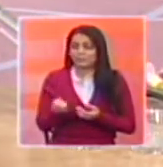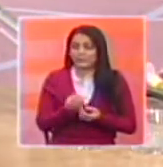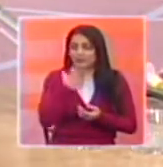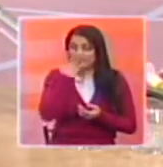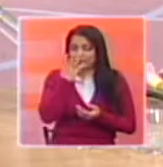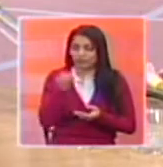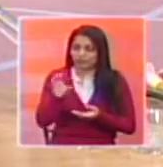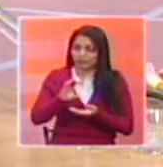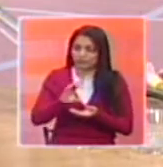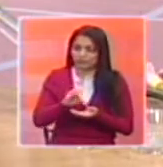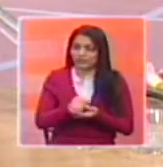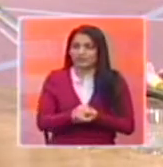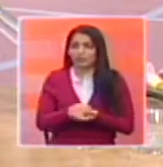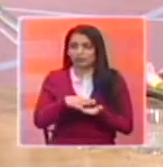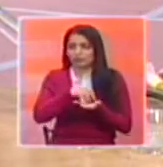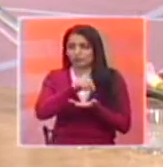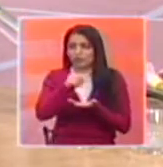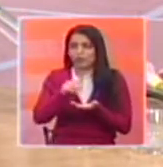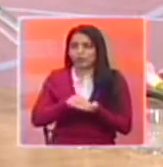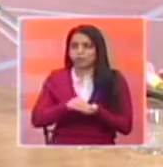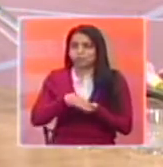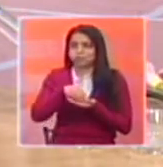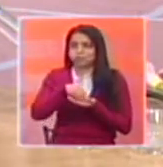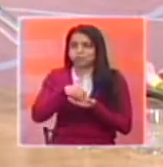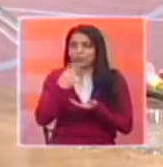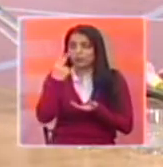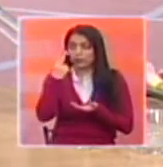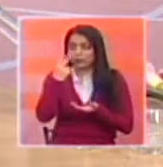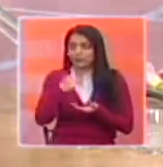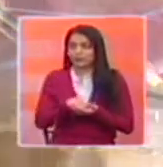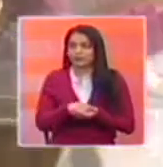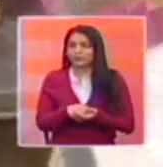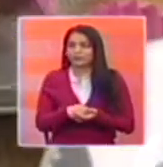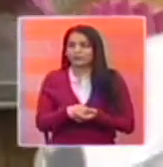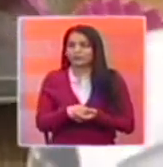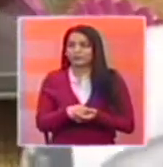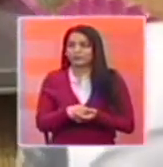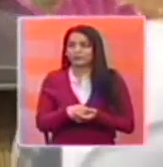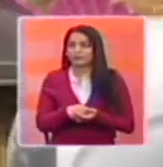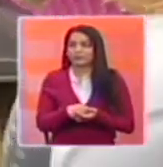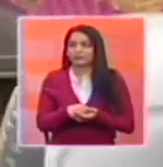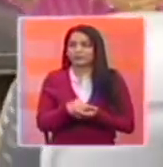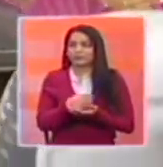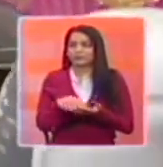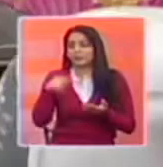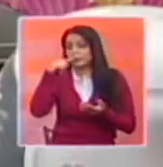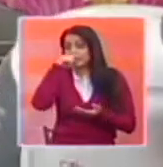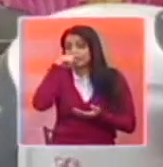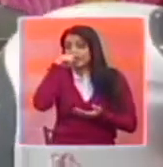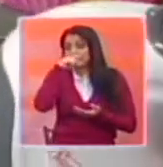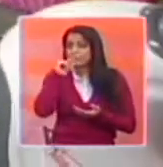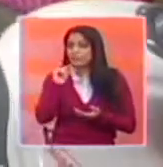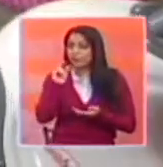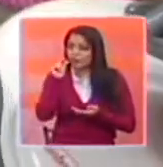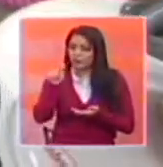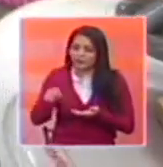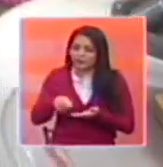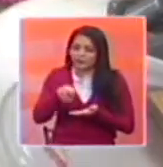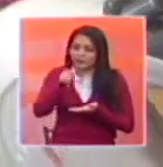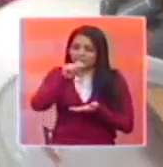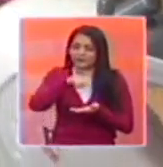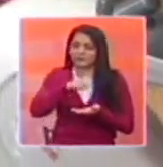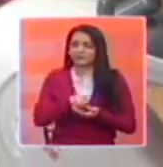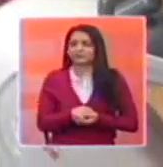Ya, dos cucharaditas de polvo horneal. Dos cucharaditas de royal, ya. Media cucharadita de canela molida. Canela molida,